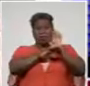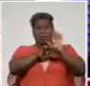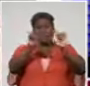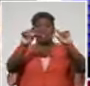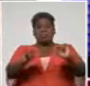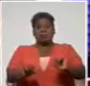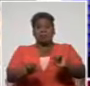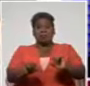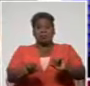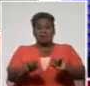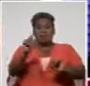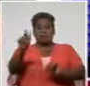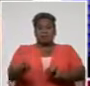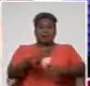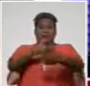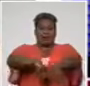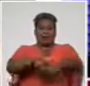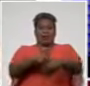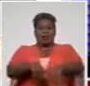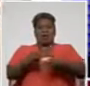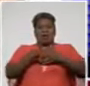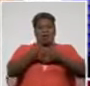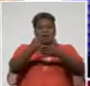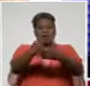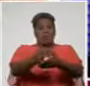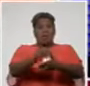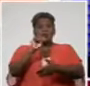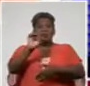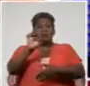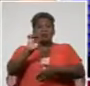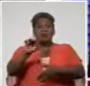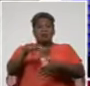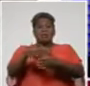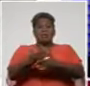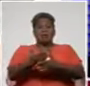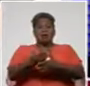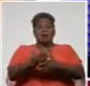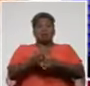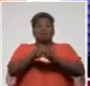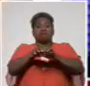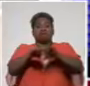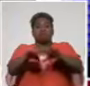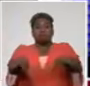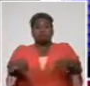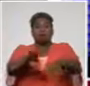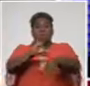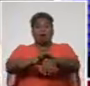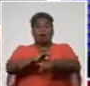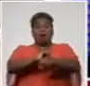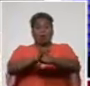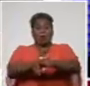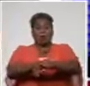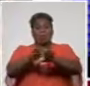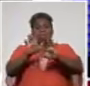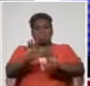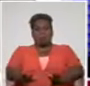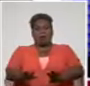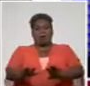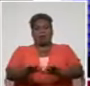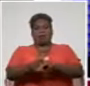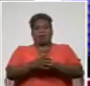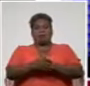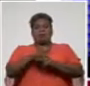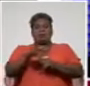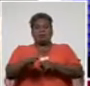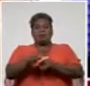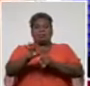personas y poder contribuir a parar en estos 15 días la transmisión que hemos visto aquí y la dispersión de